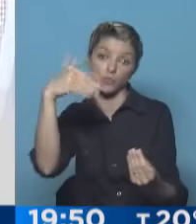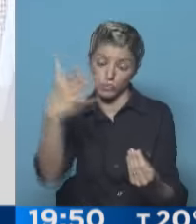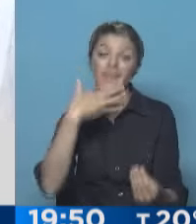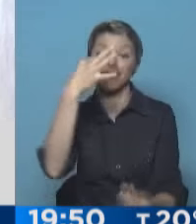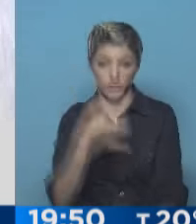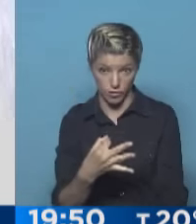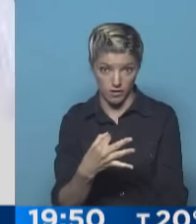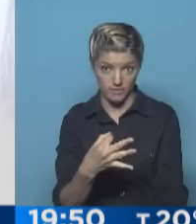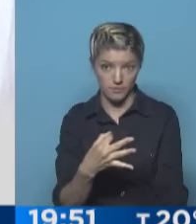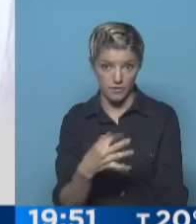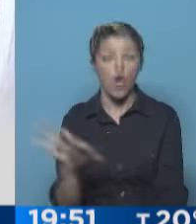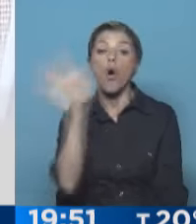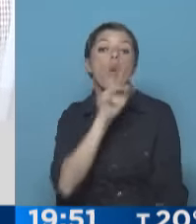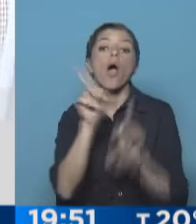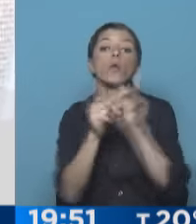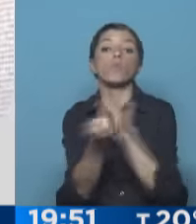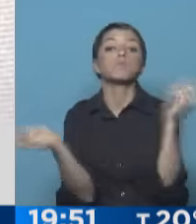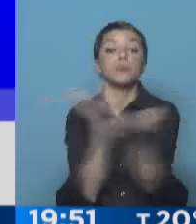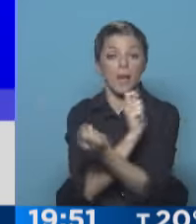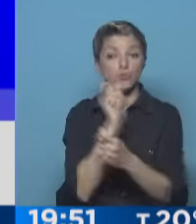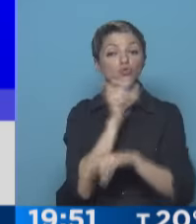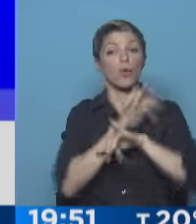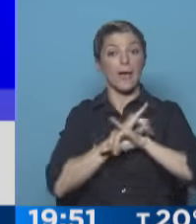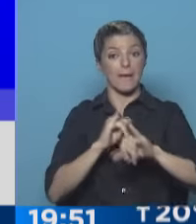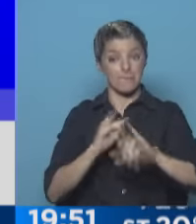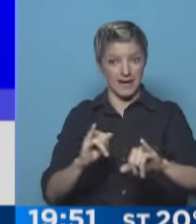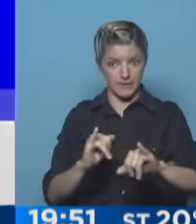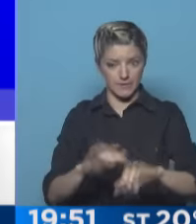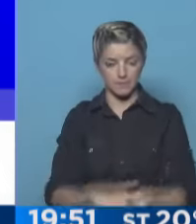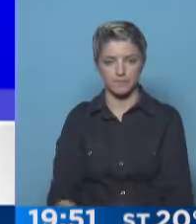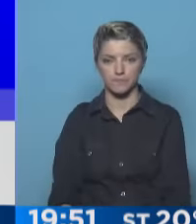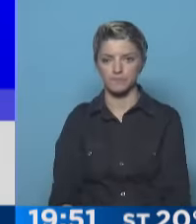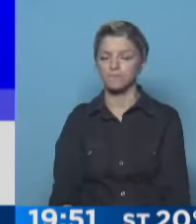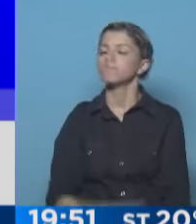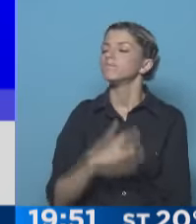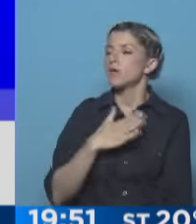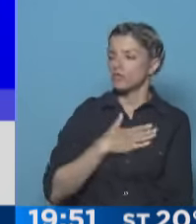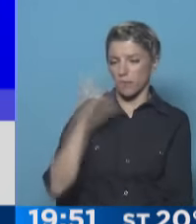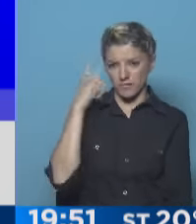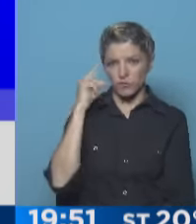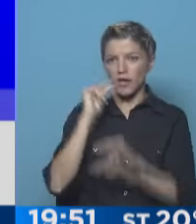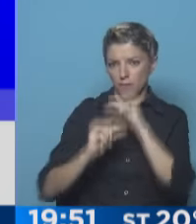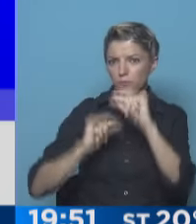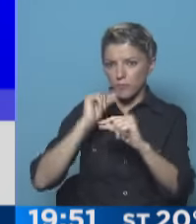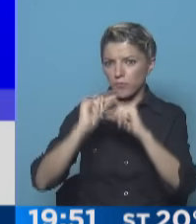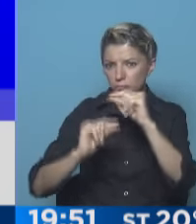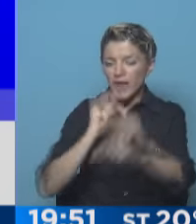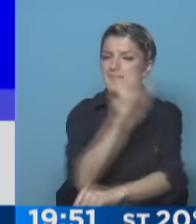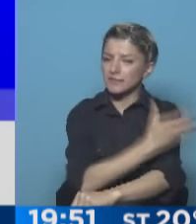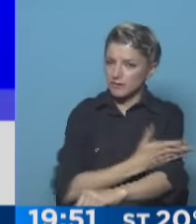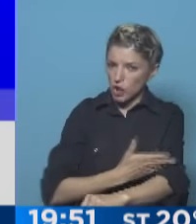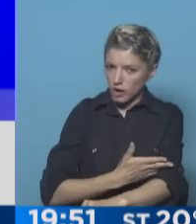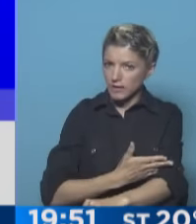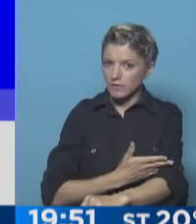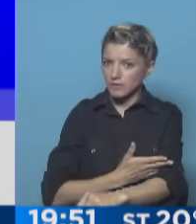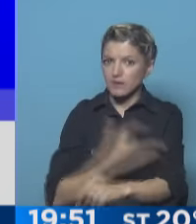anunciar o a un cambio un giro en la campaña creo que poco a poco danieli se está mostrando un poco más como lo